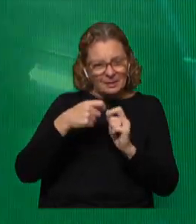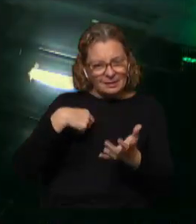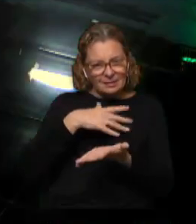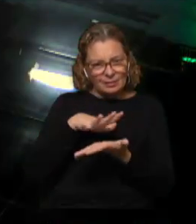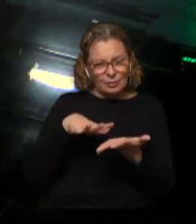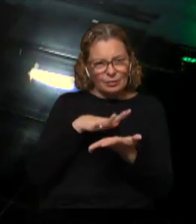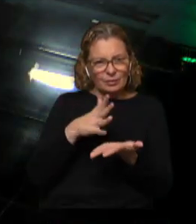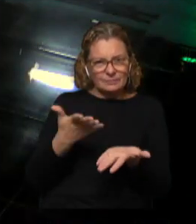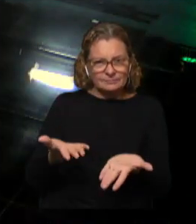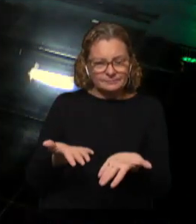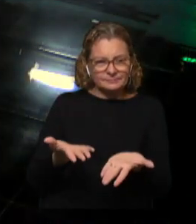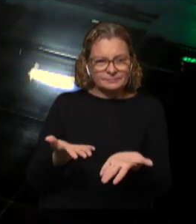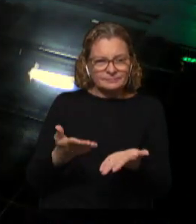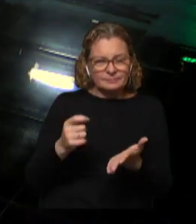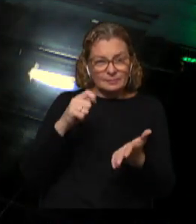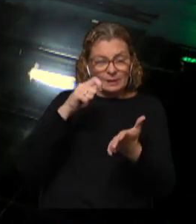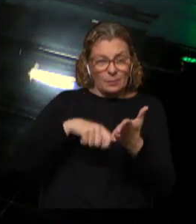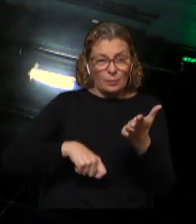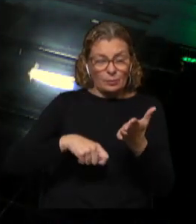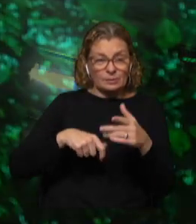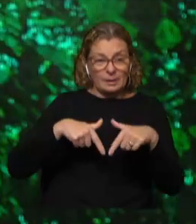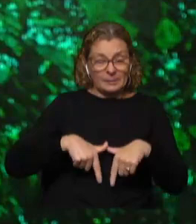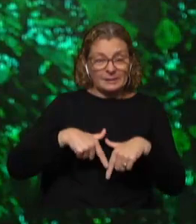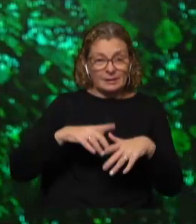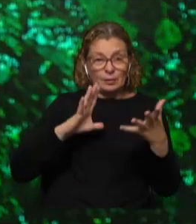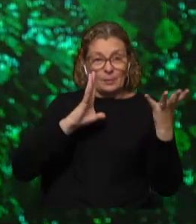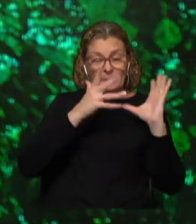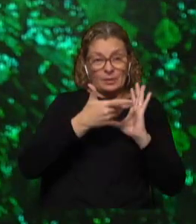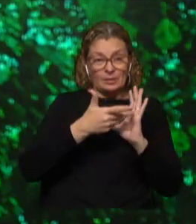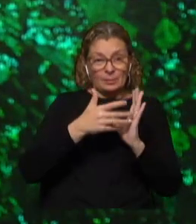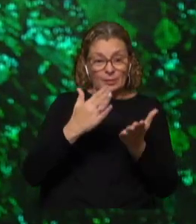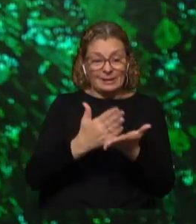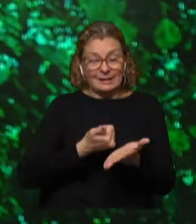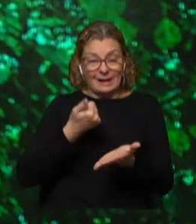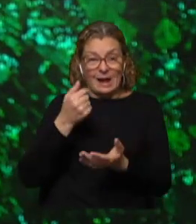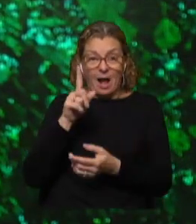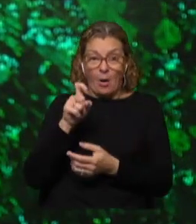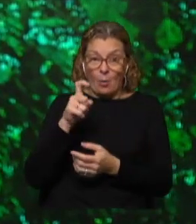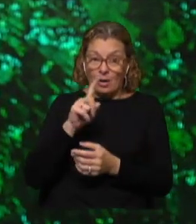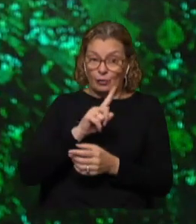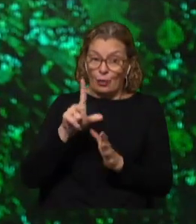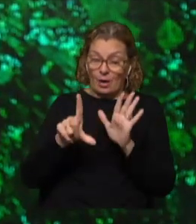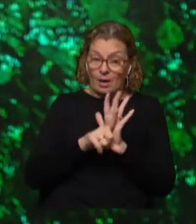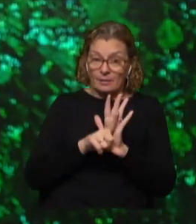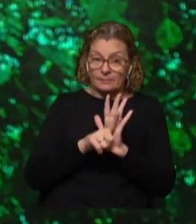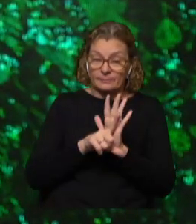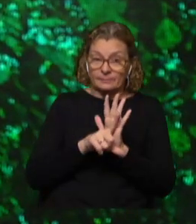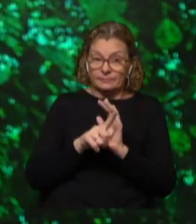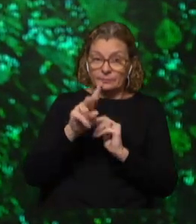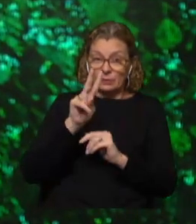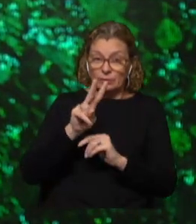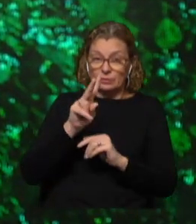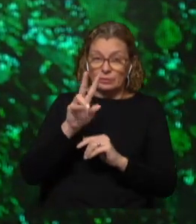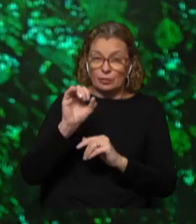situación? Bueno, la multa aplicada por el Ministerio de Ambiente por la extracción ilegal de agua fueron unas